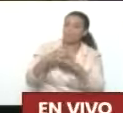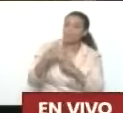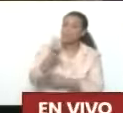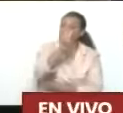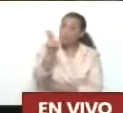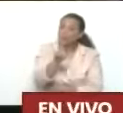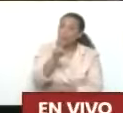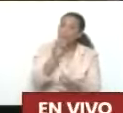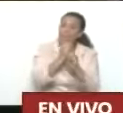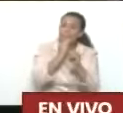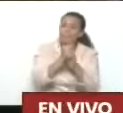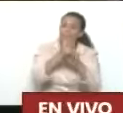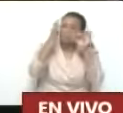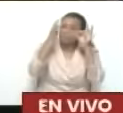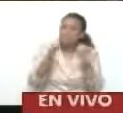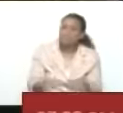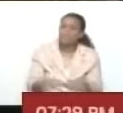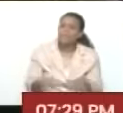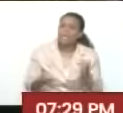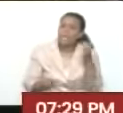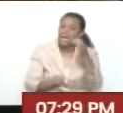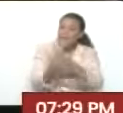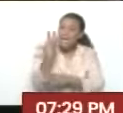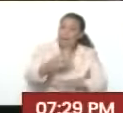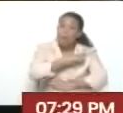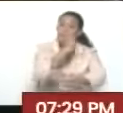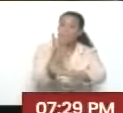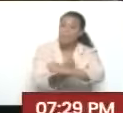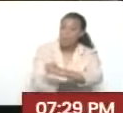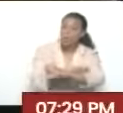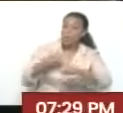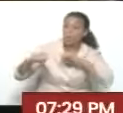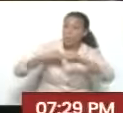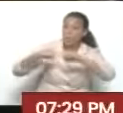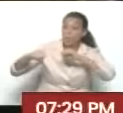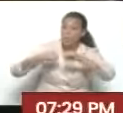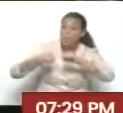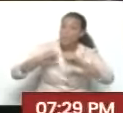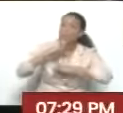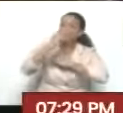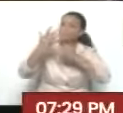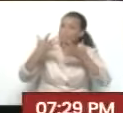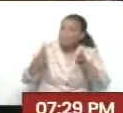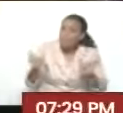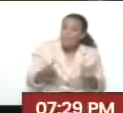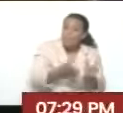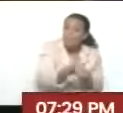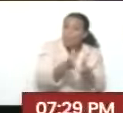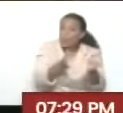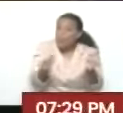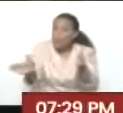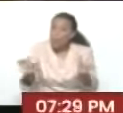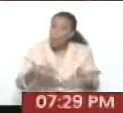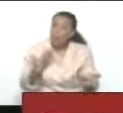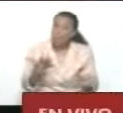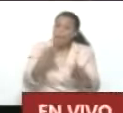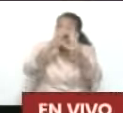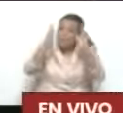redes sociales y construir un poderoso movimiento alternativo de redes sociales,